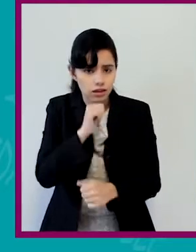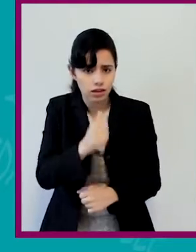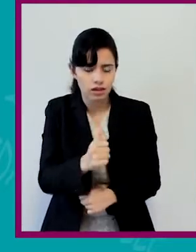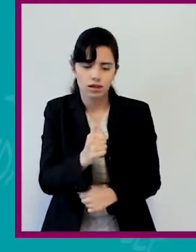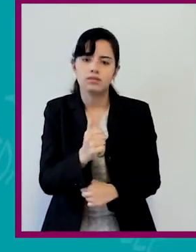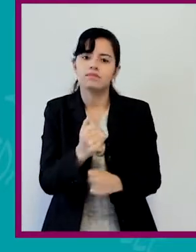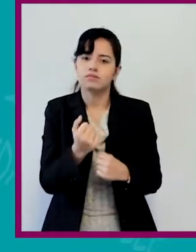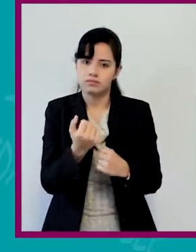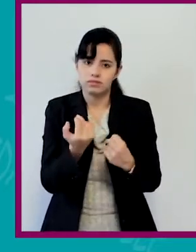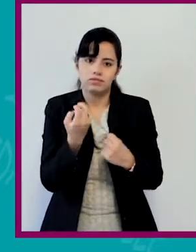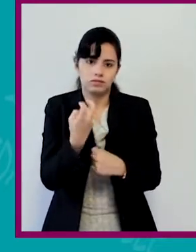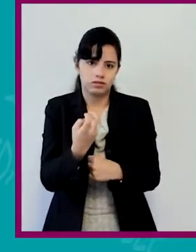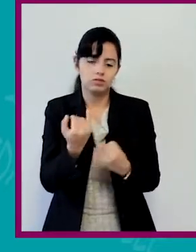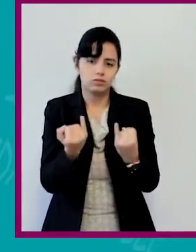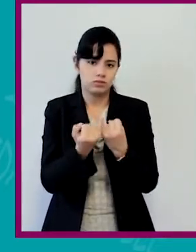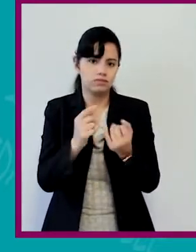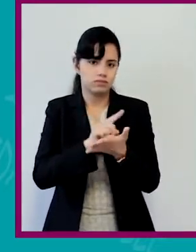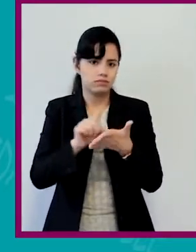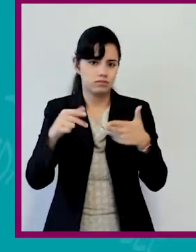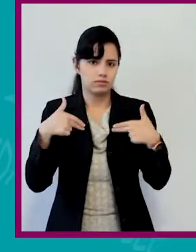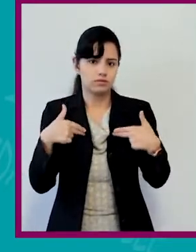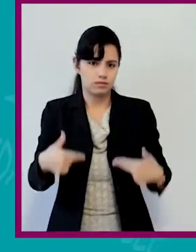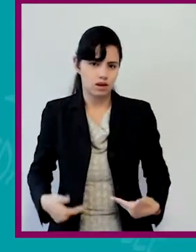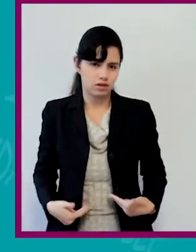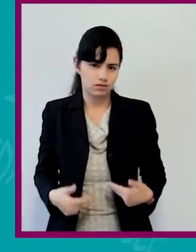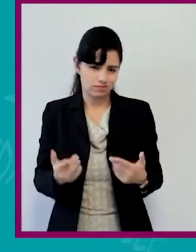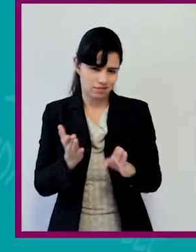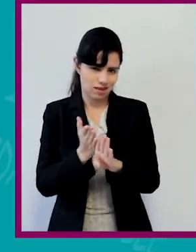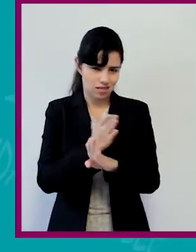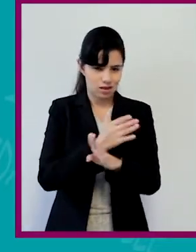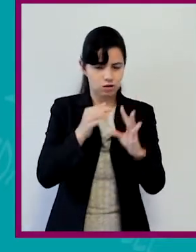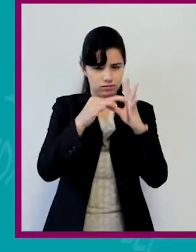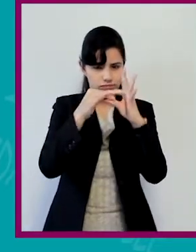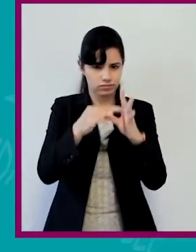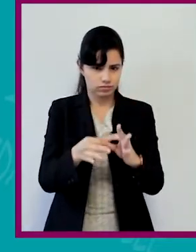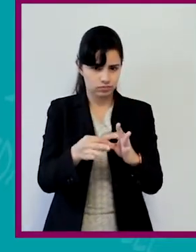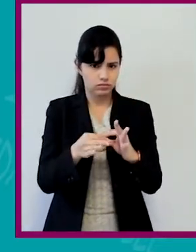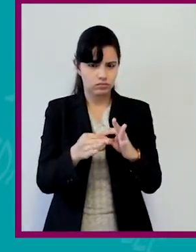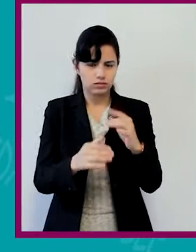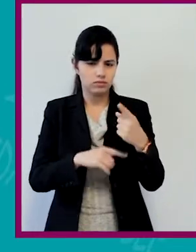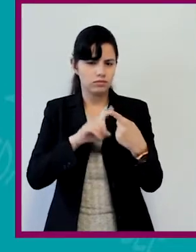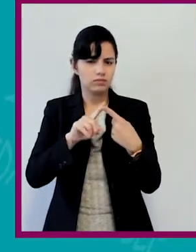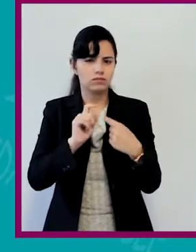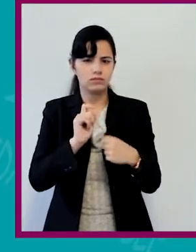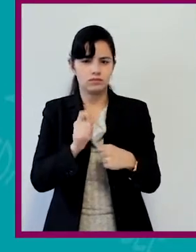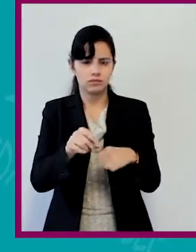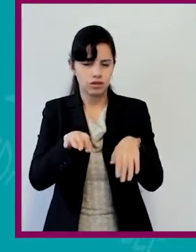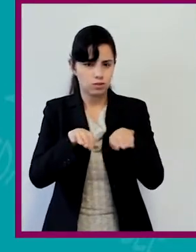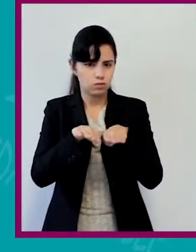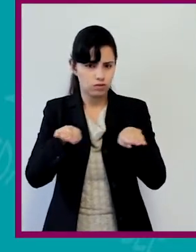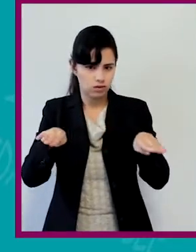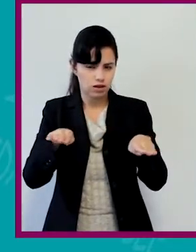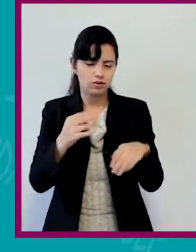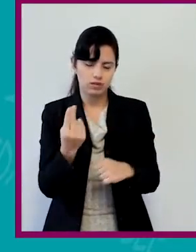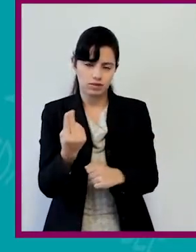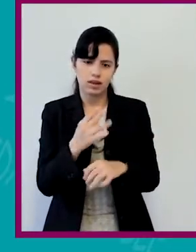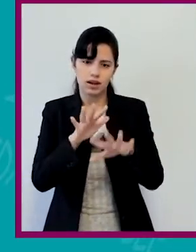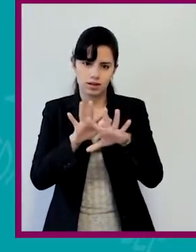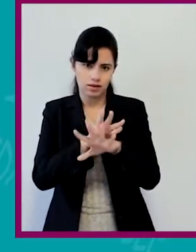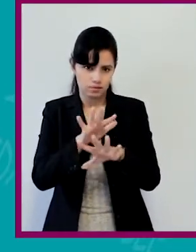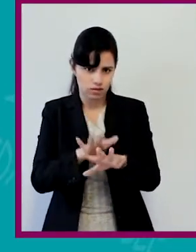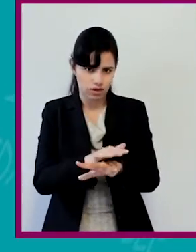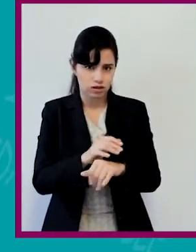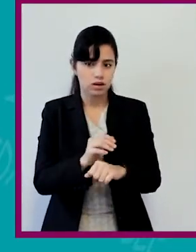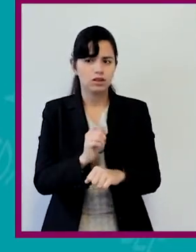derivado del anterior. El principio de igualdad es transformador y somos iguales ante la ley y